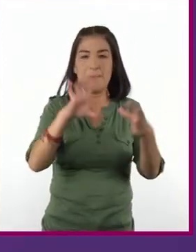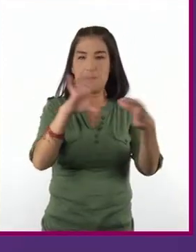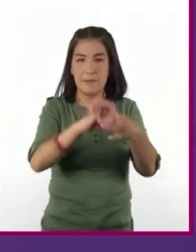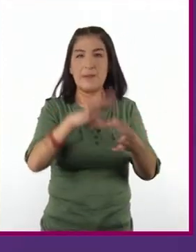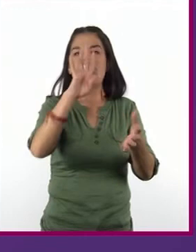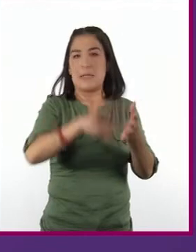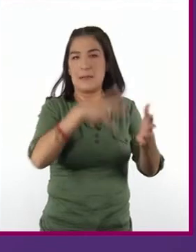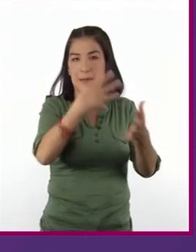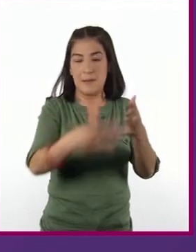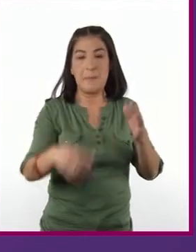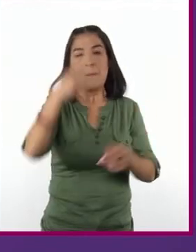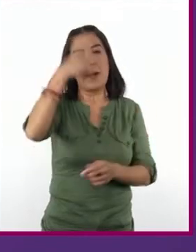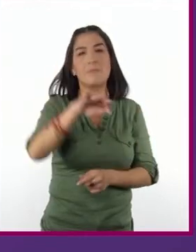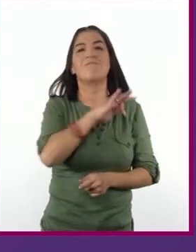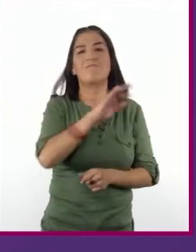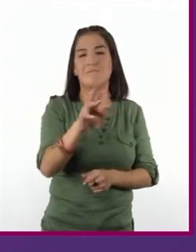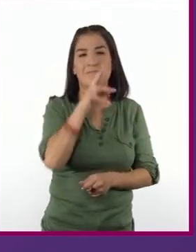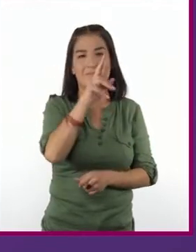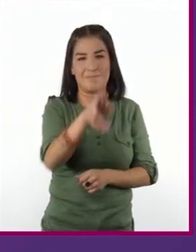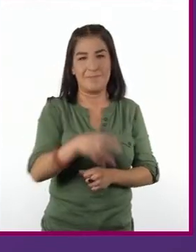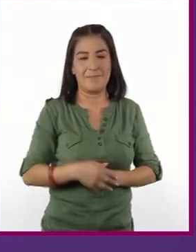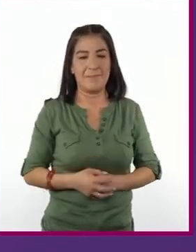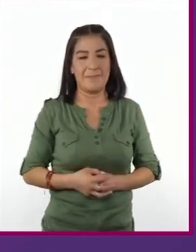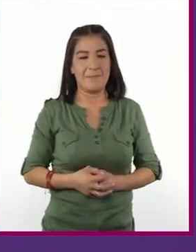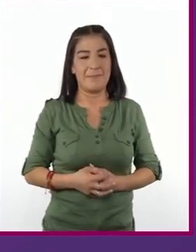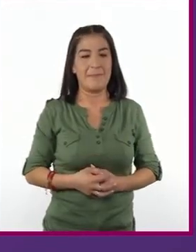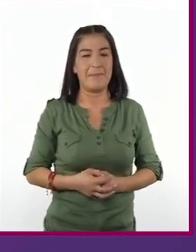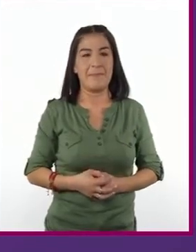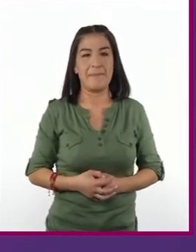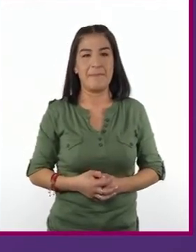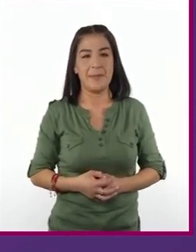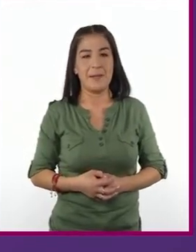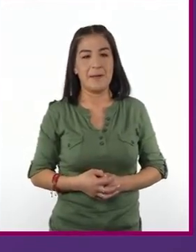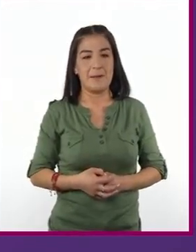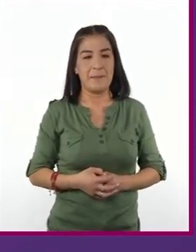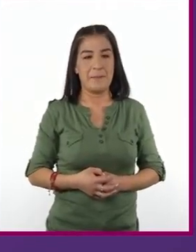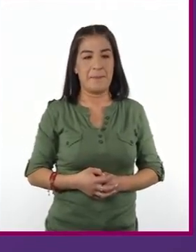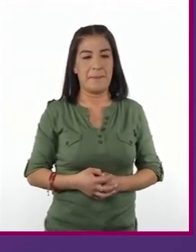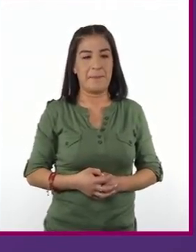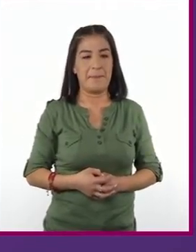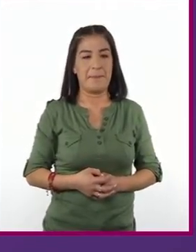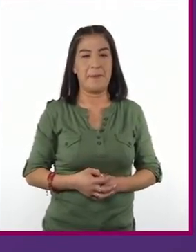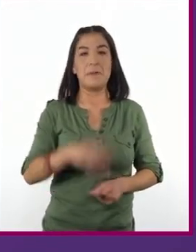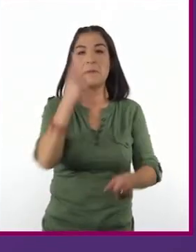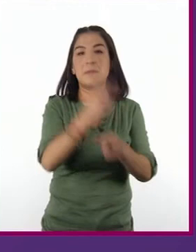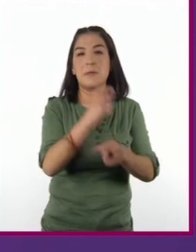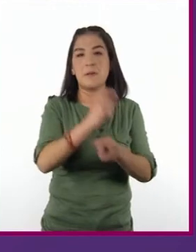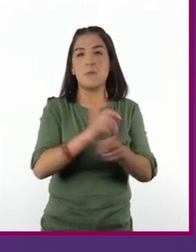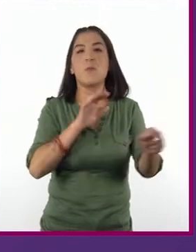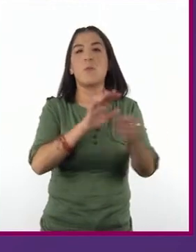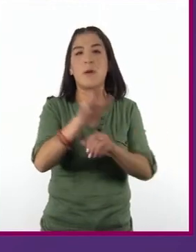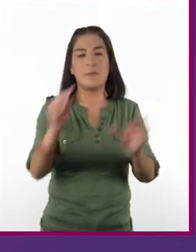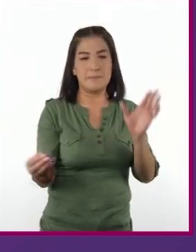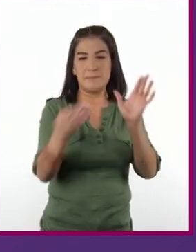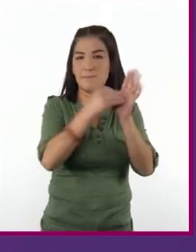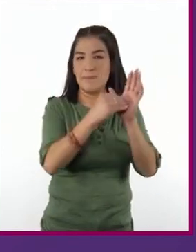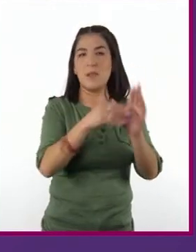la gráfica para poder contestar estas preguntas. En la tabla, lo primero es asignar los valores de la variable